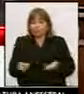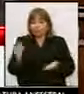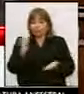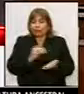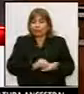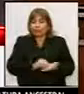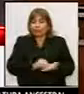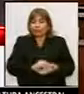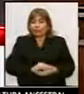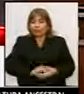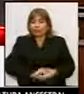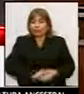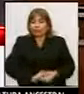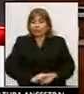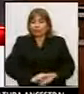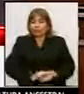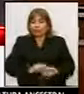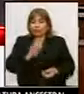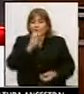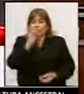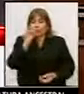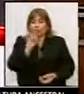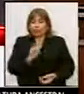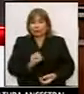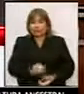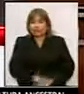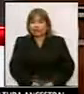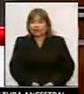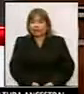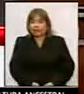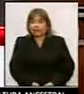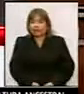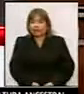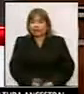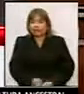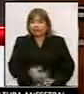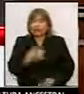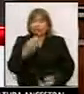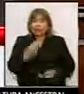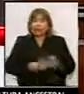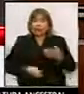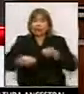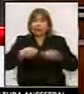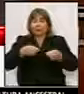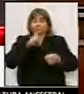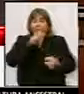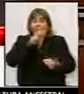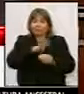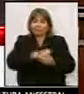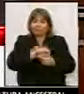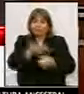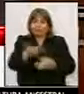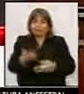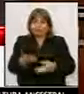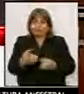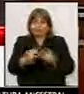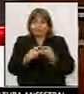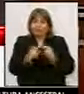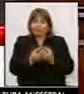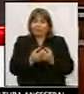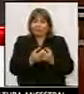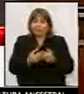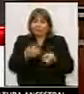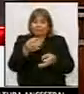aumentar el porcentaje del patrimonio que se compromete para este tipo de créditos y darle a